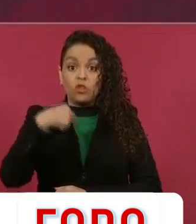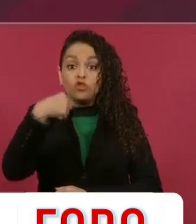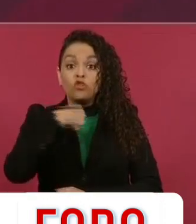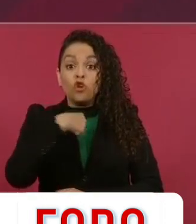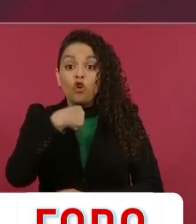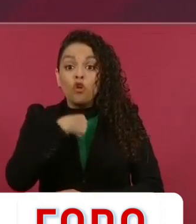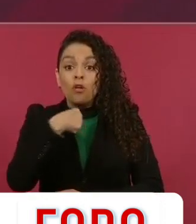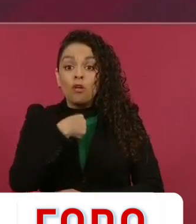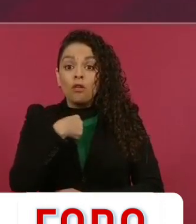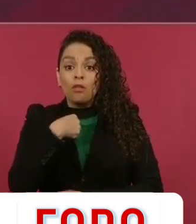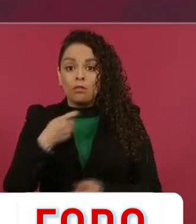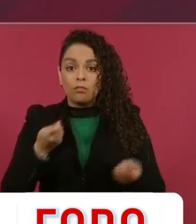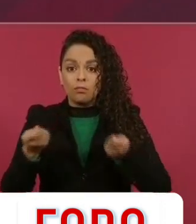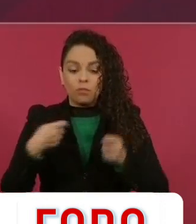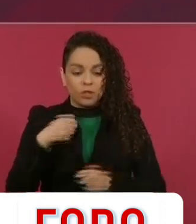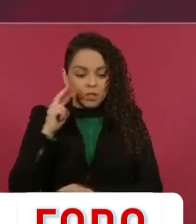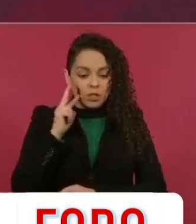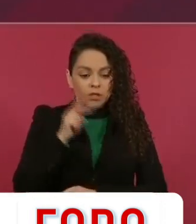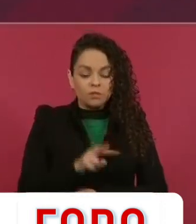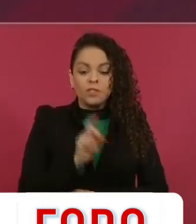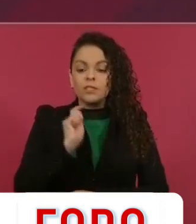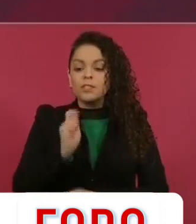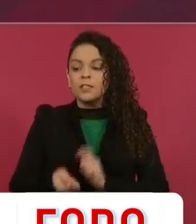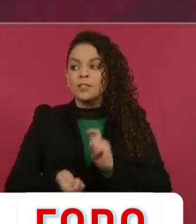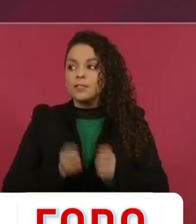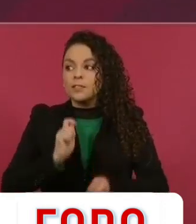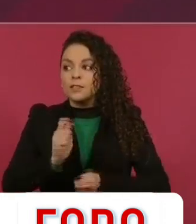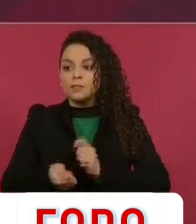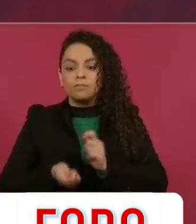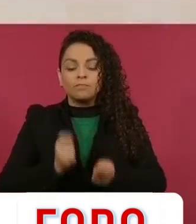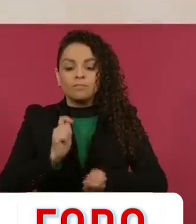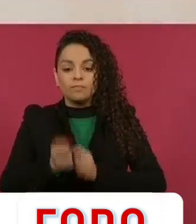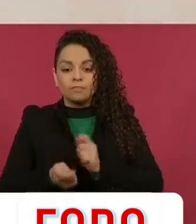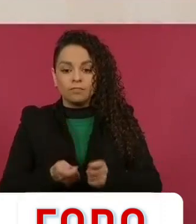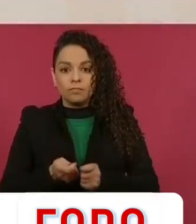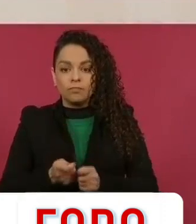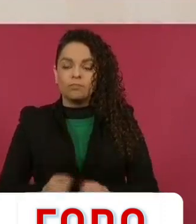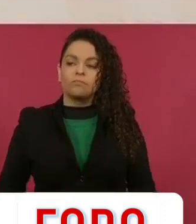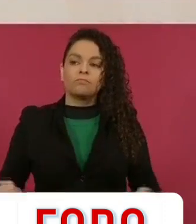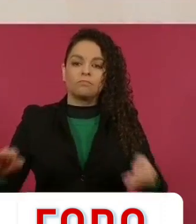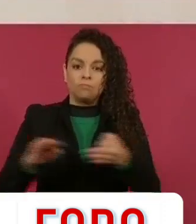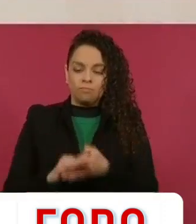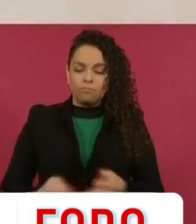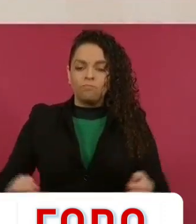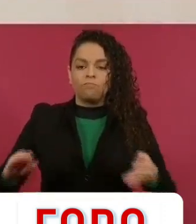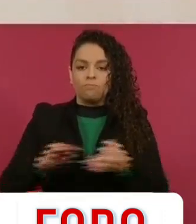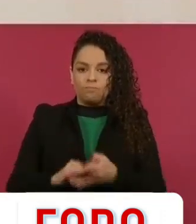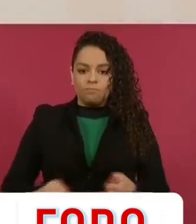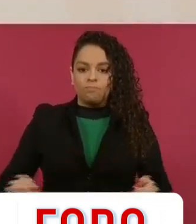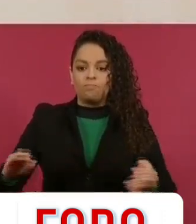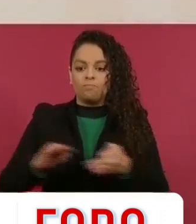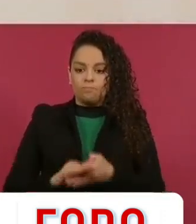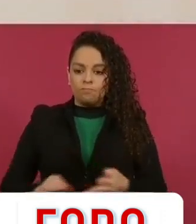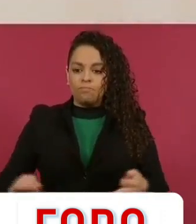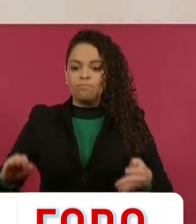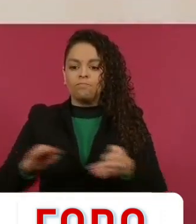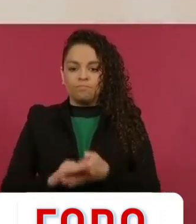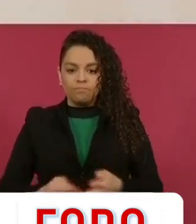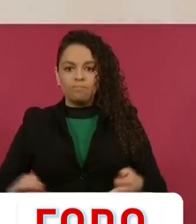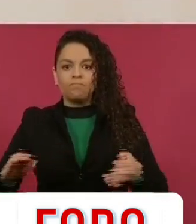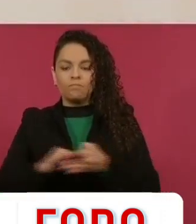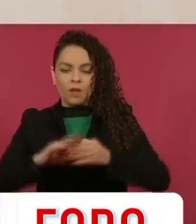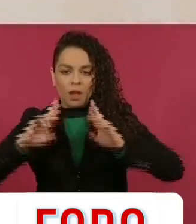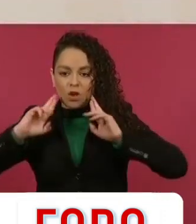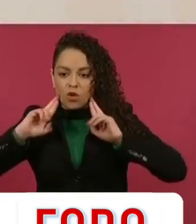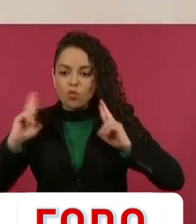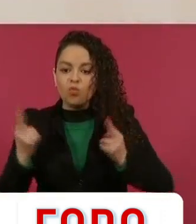yo la estoy dirigiendo y nos estamos reuniendo periódicamente, todo el gabinete de seguridad,